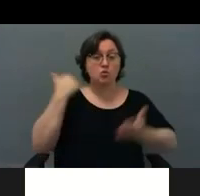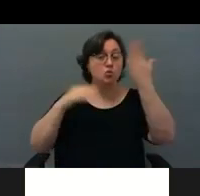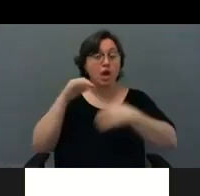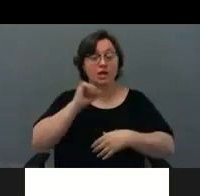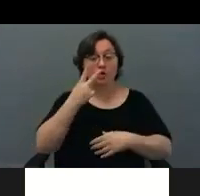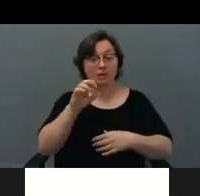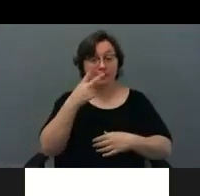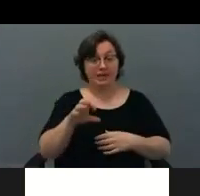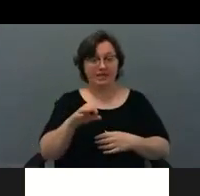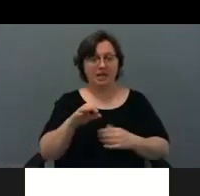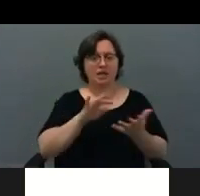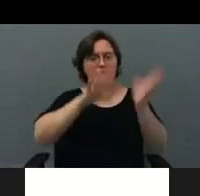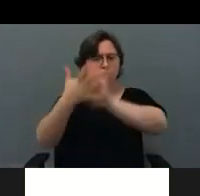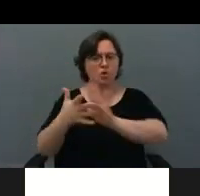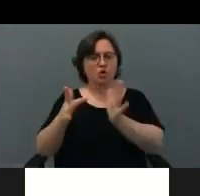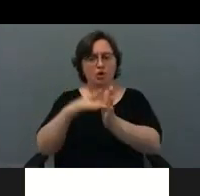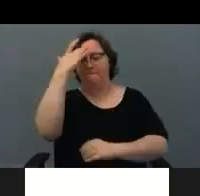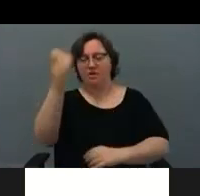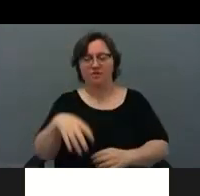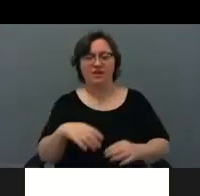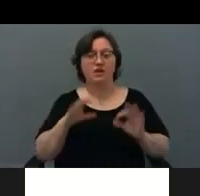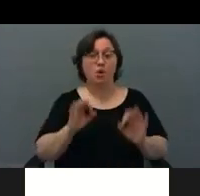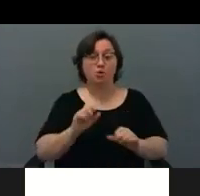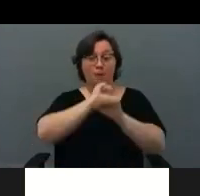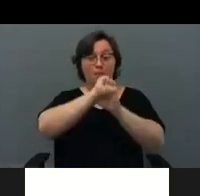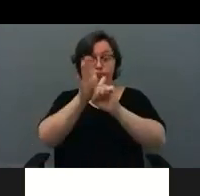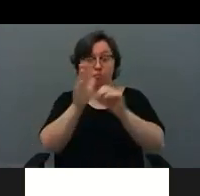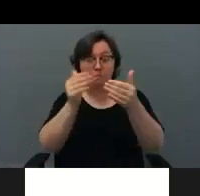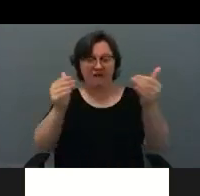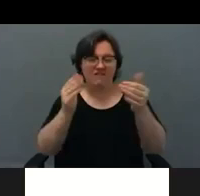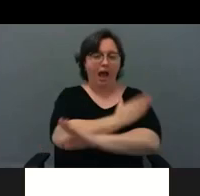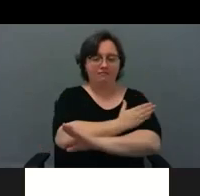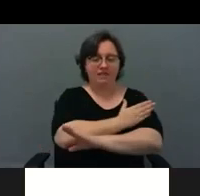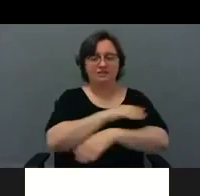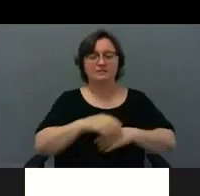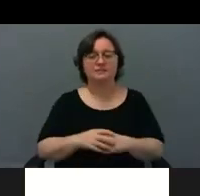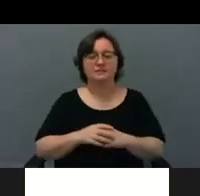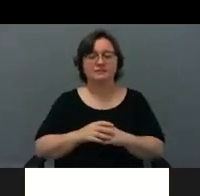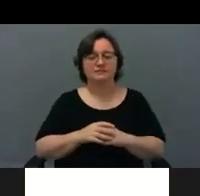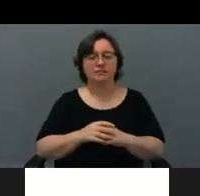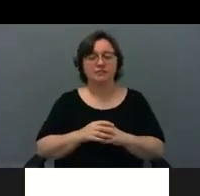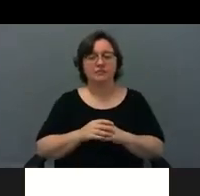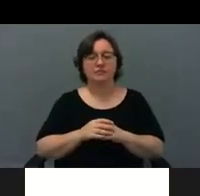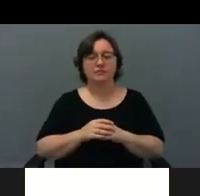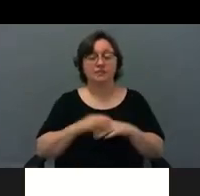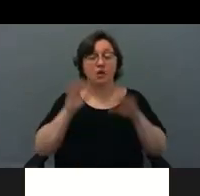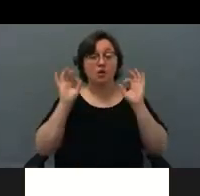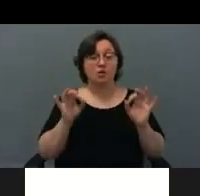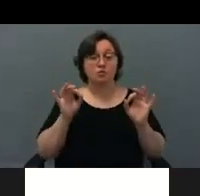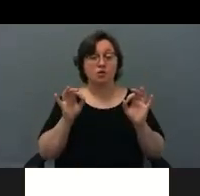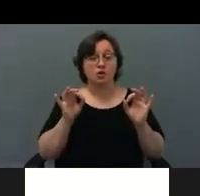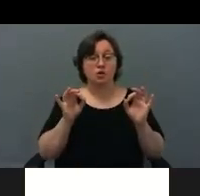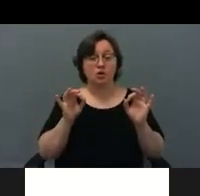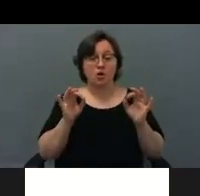fue cuando se pudo realizar, justo antes de la pandemia. Y son unas